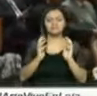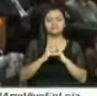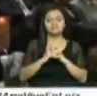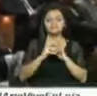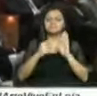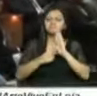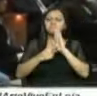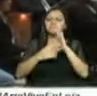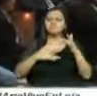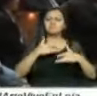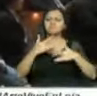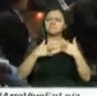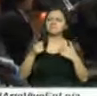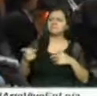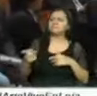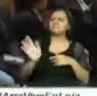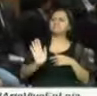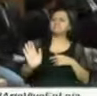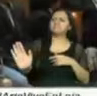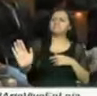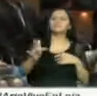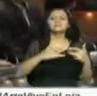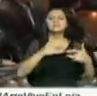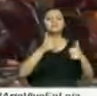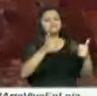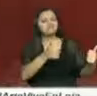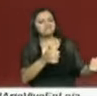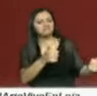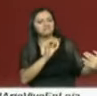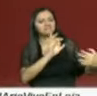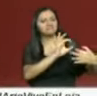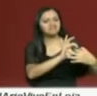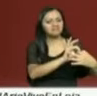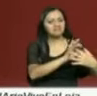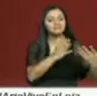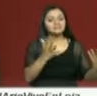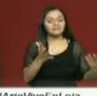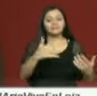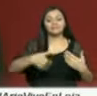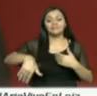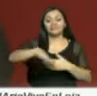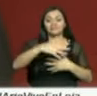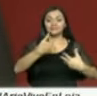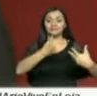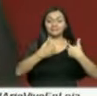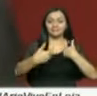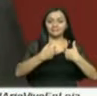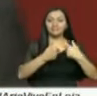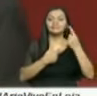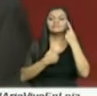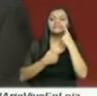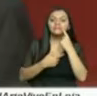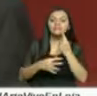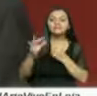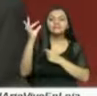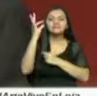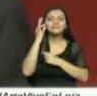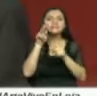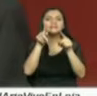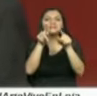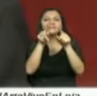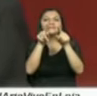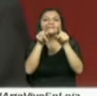humanas. Y es a través del teatro que las mujeres y los hombres aprendimos a conocer